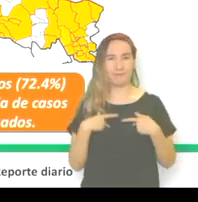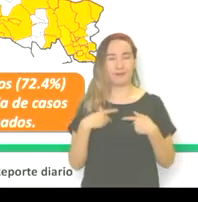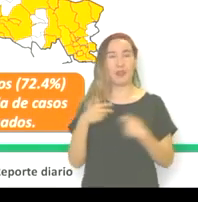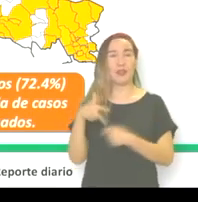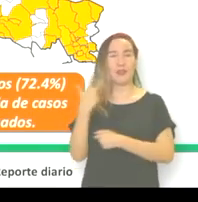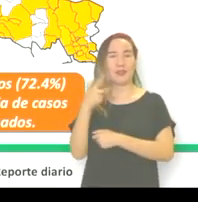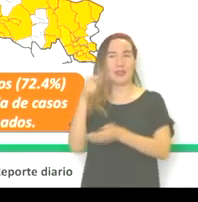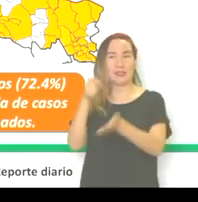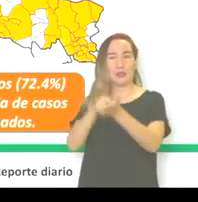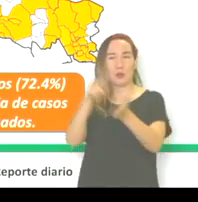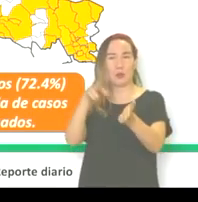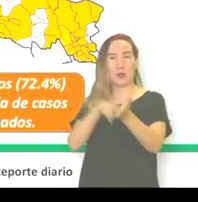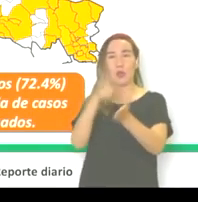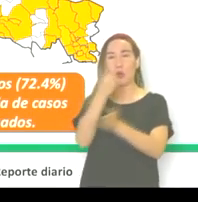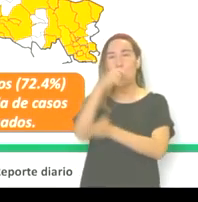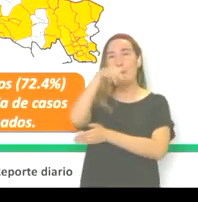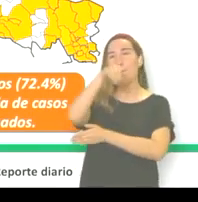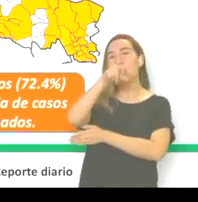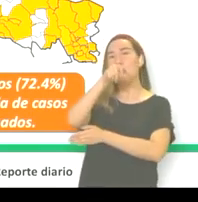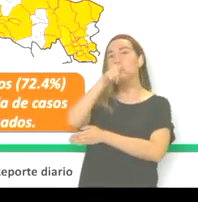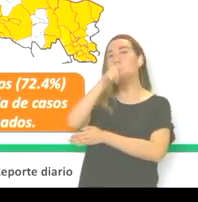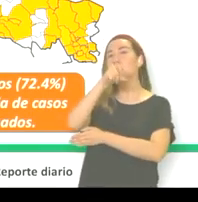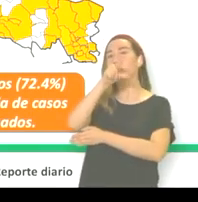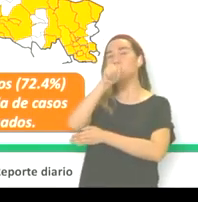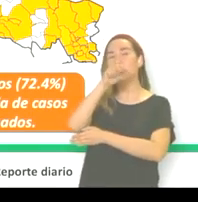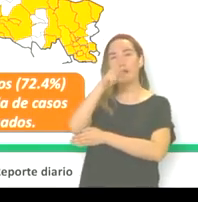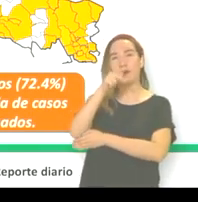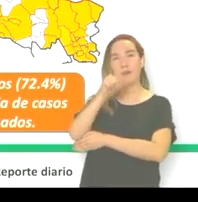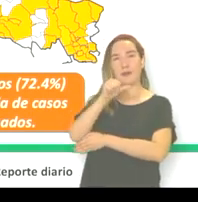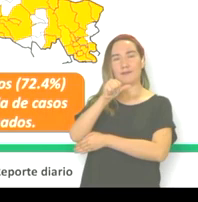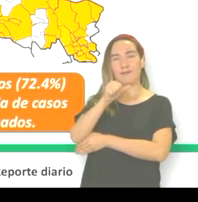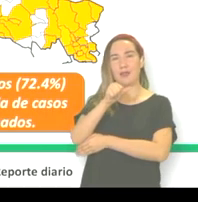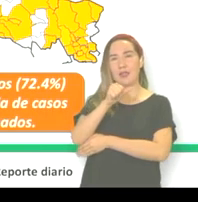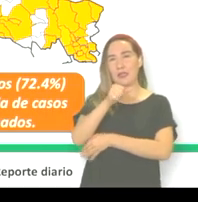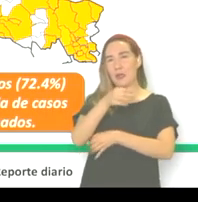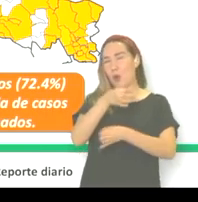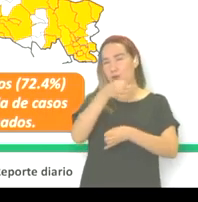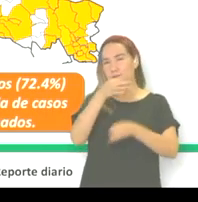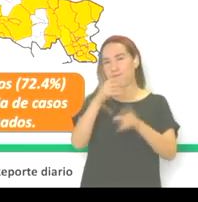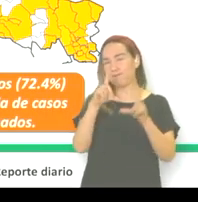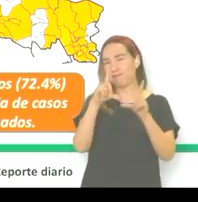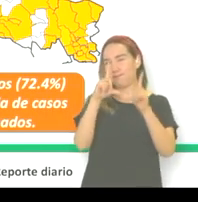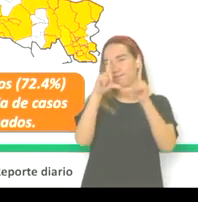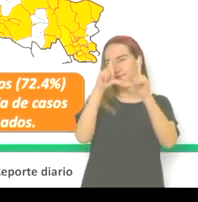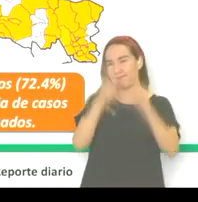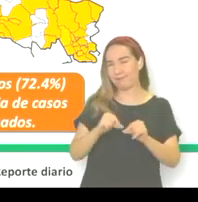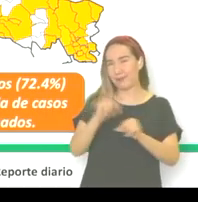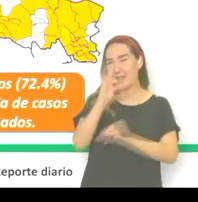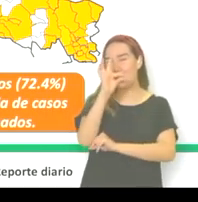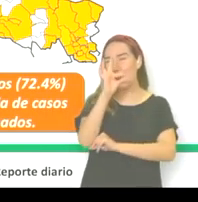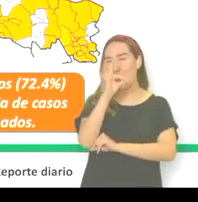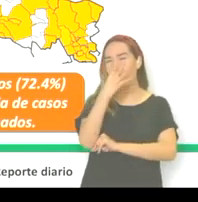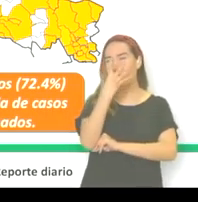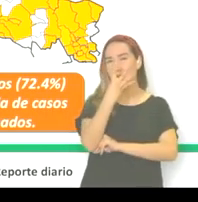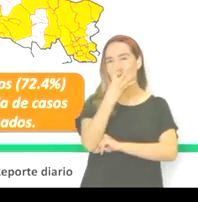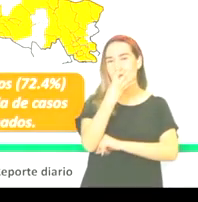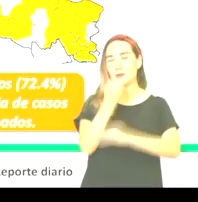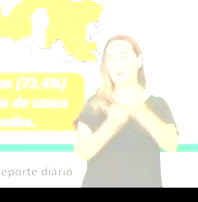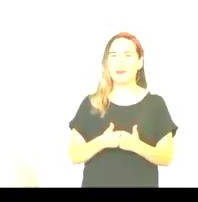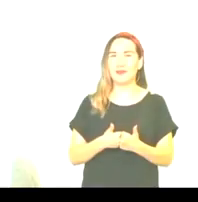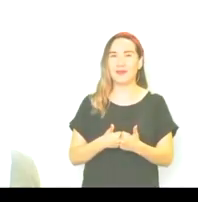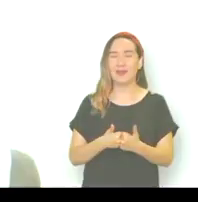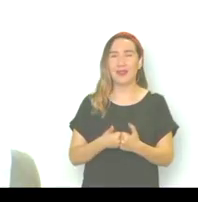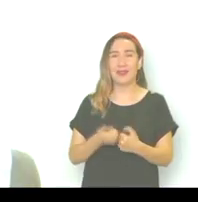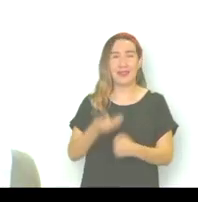en Tamazunchale, una en Matlapa, y con esto terminamos la lista de 44 nuevos casos